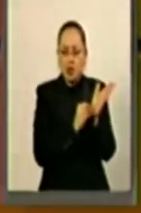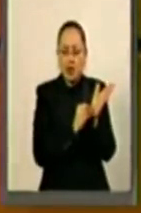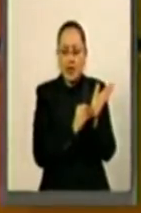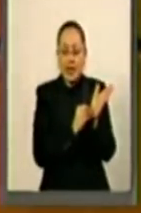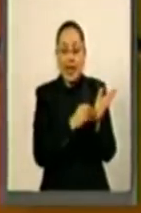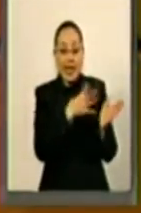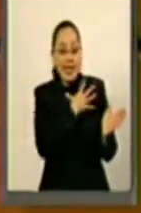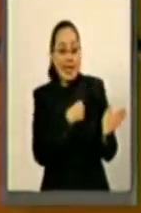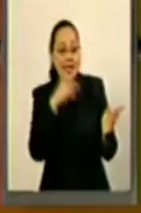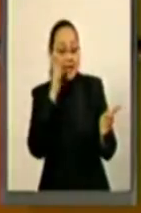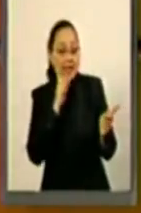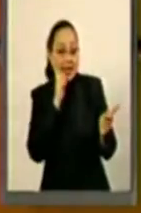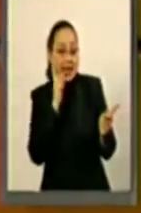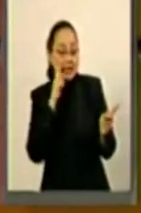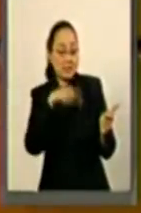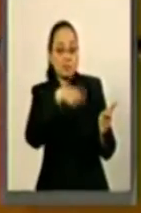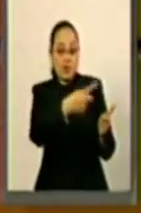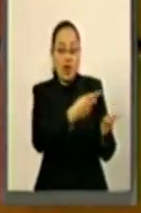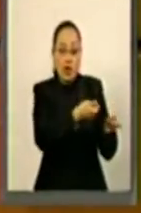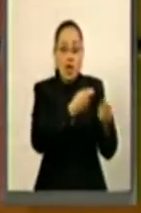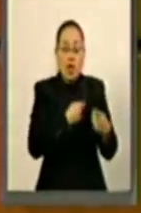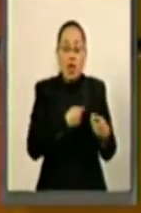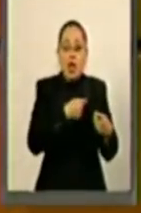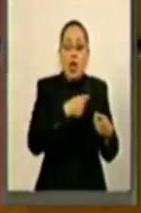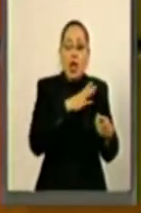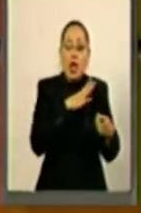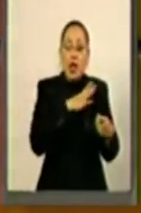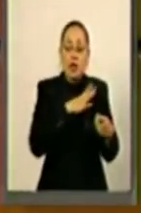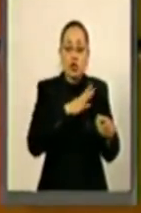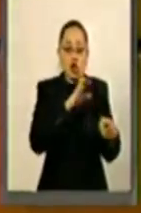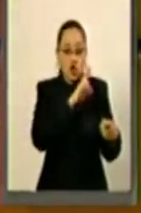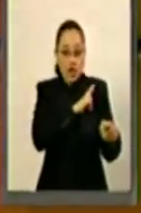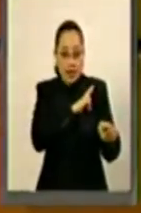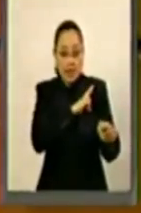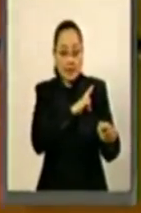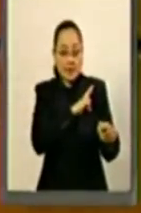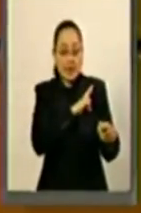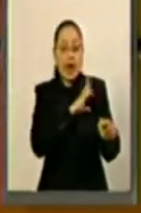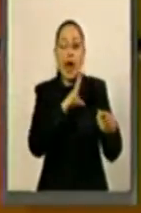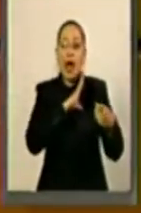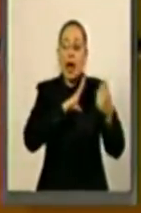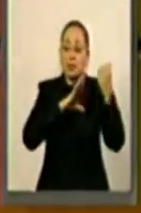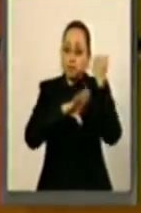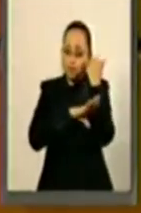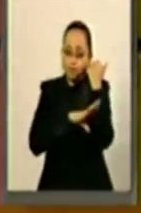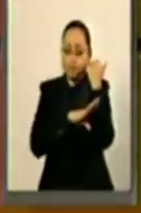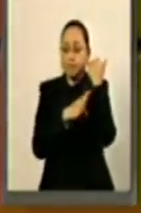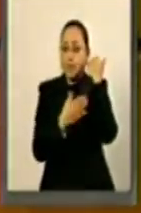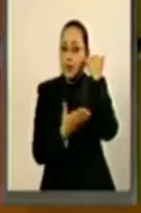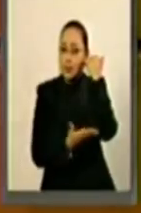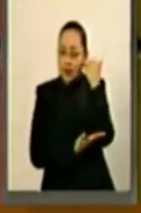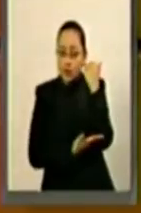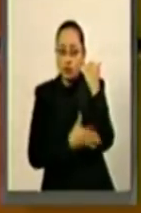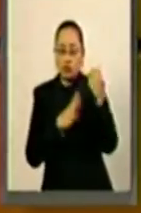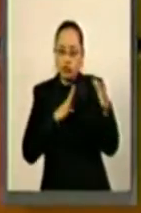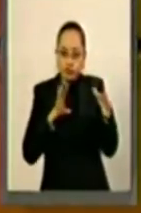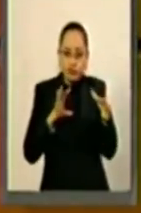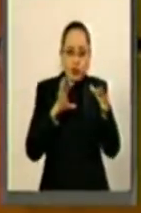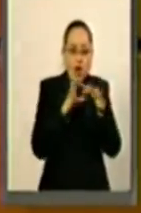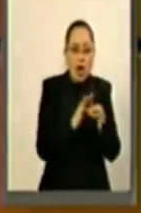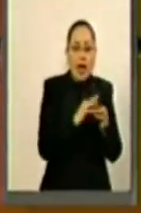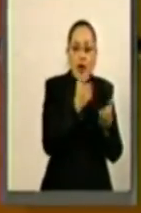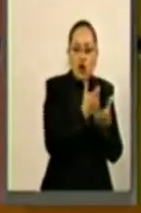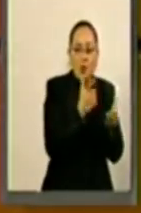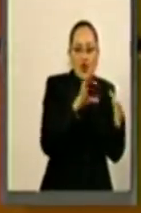hijas del asegurado o pensionado o pensionada solteras en estado de gravidez que dependan económicamente de